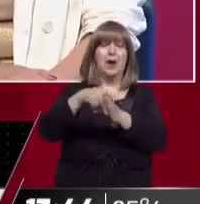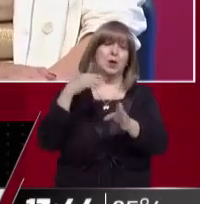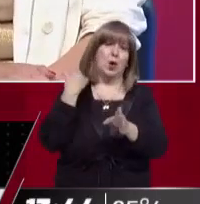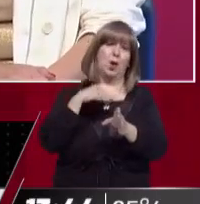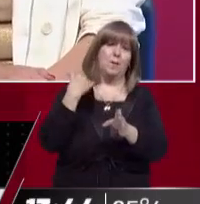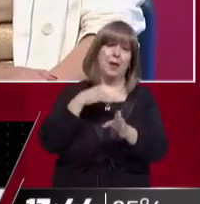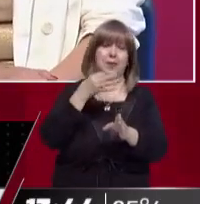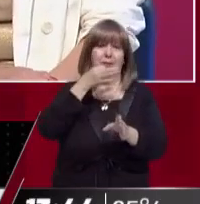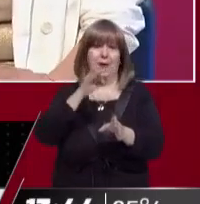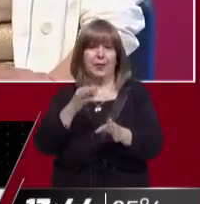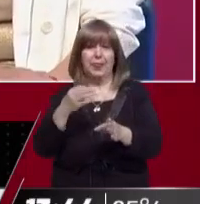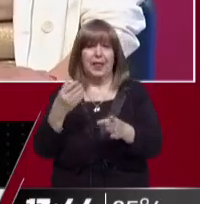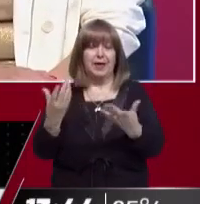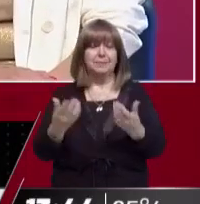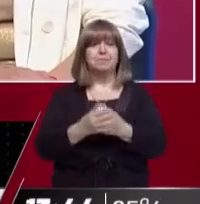faenamiento clandestino.